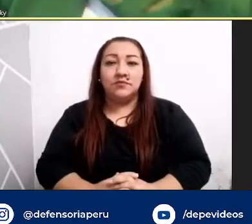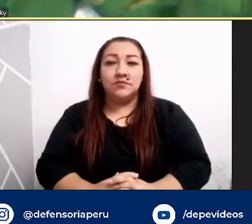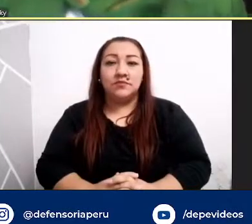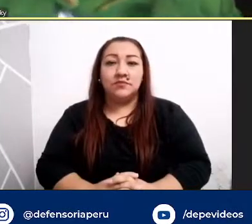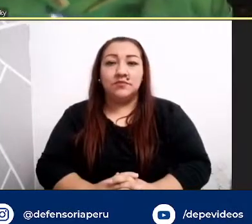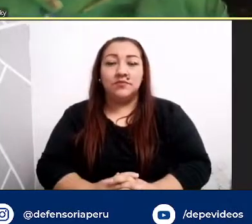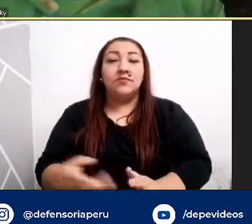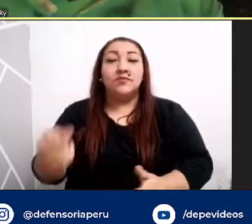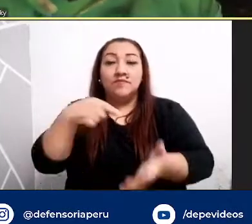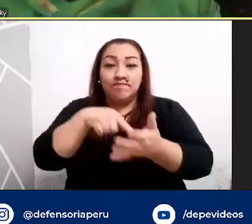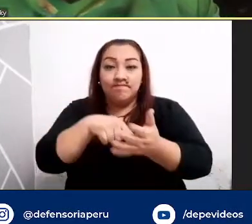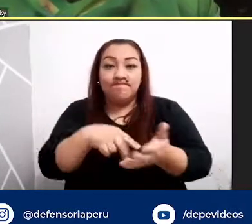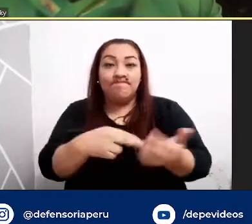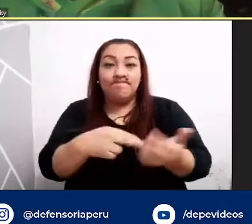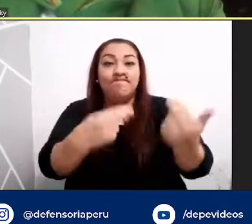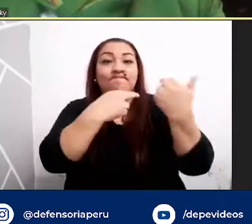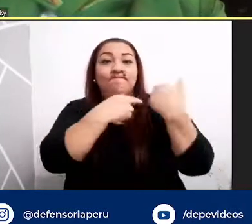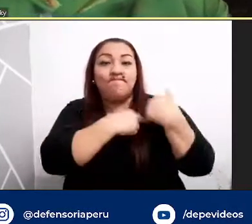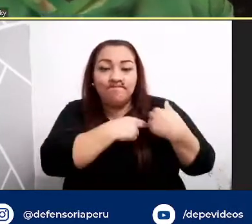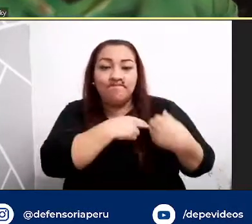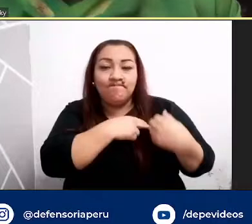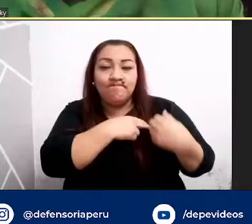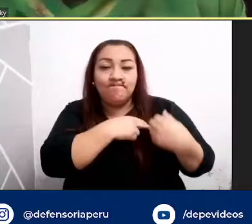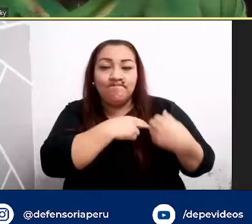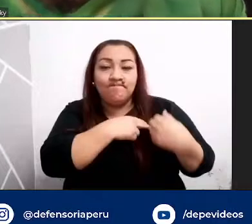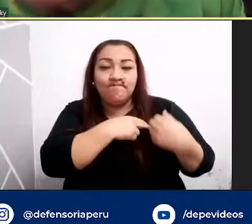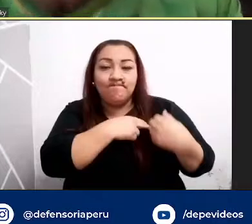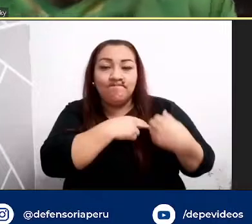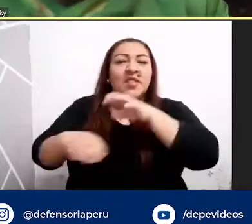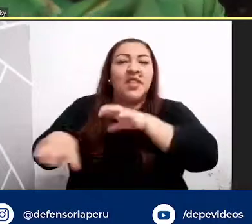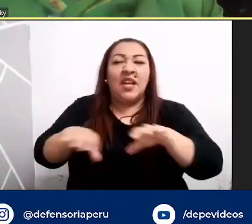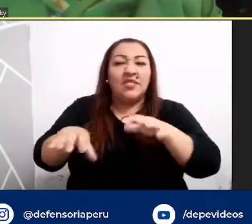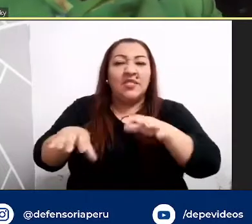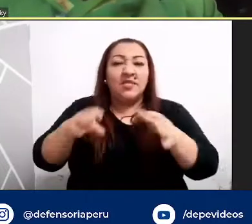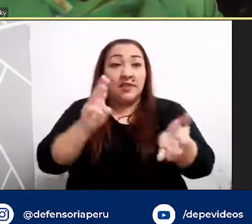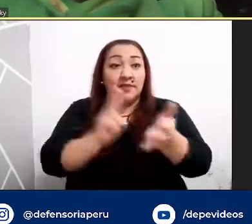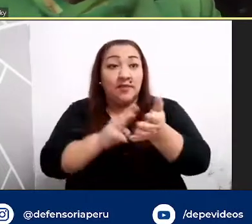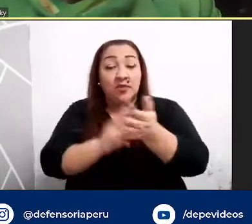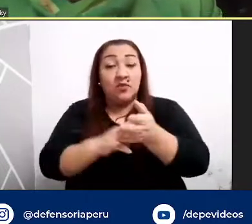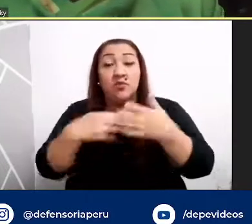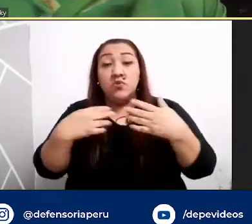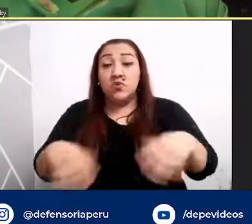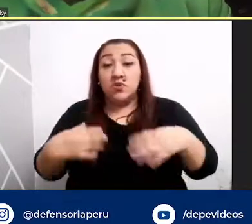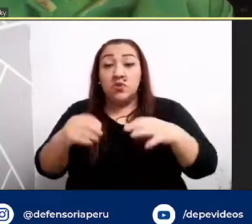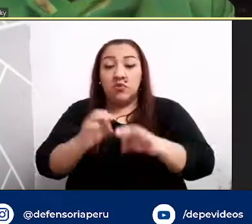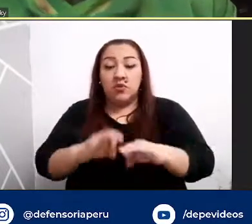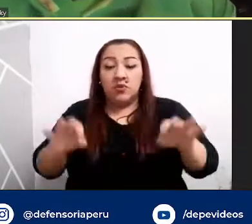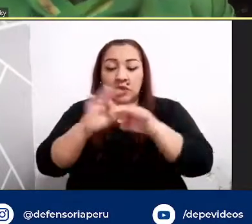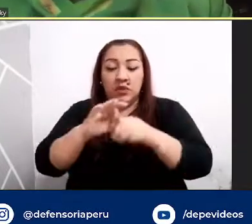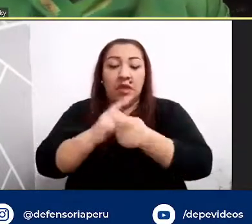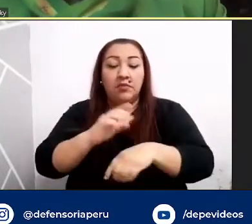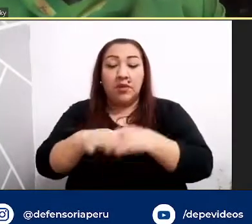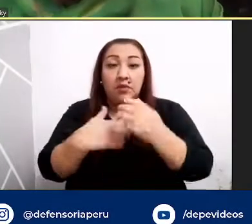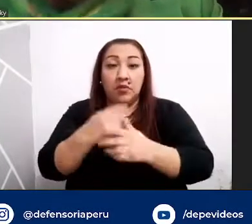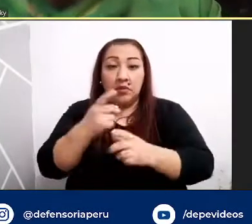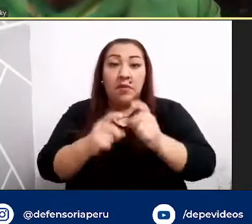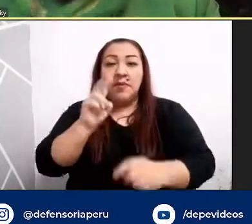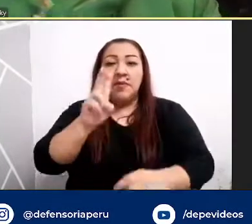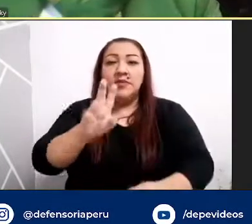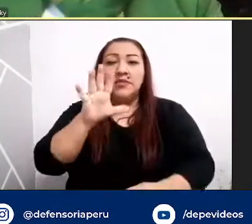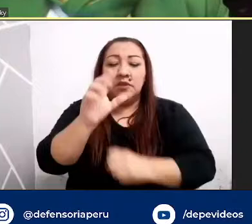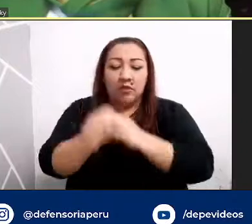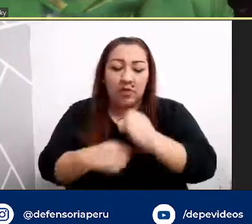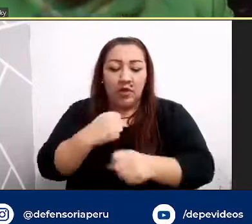el rol que juega la Defensoría y el cambio rotundo de estos 25 años es que la Defensoría